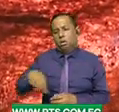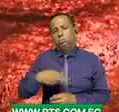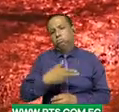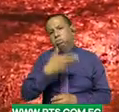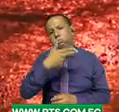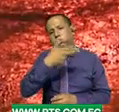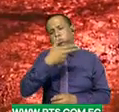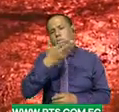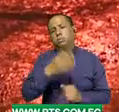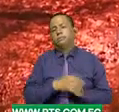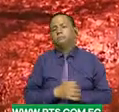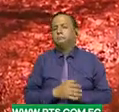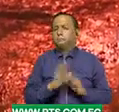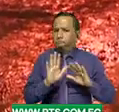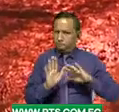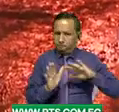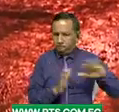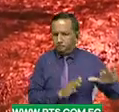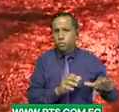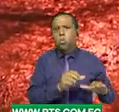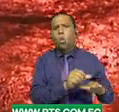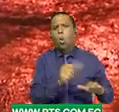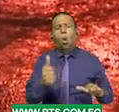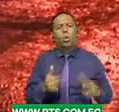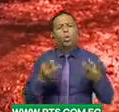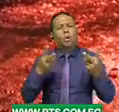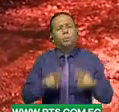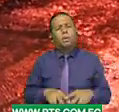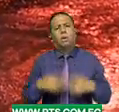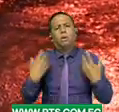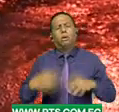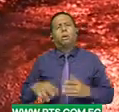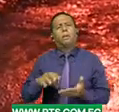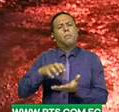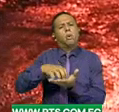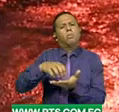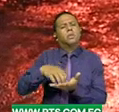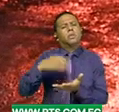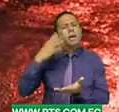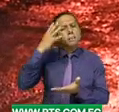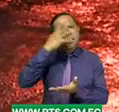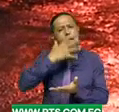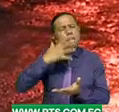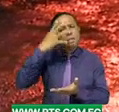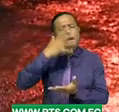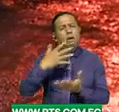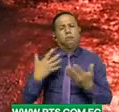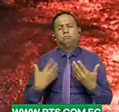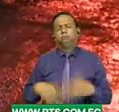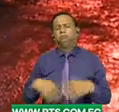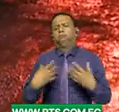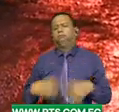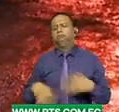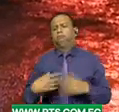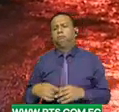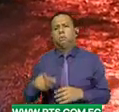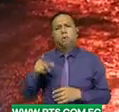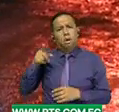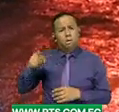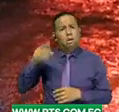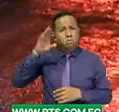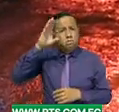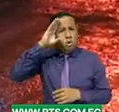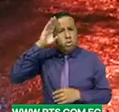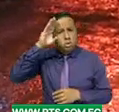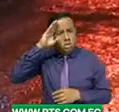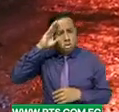Pero hay otro hecho violento que también ha conmocionado a la provincia de Esmeraldas, y lo que se presente, la policía está trabajando ya en